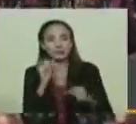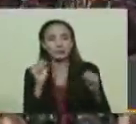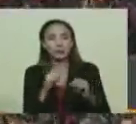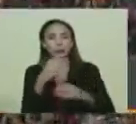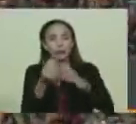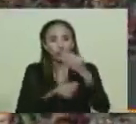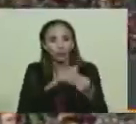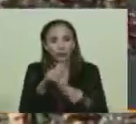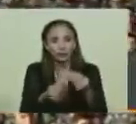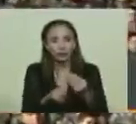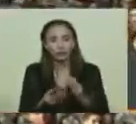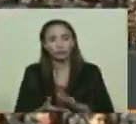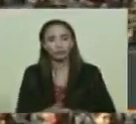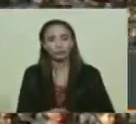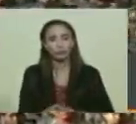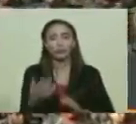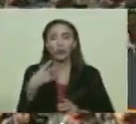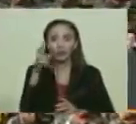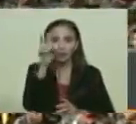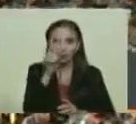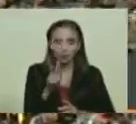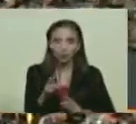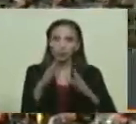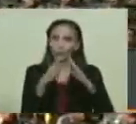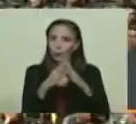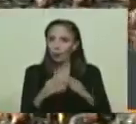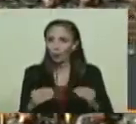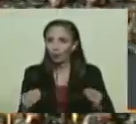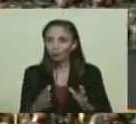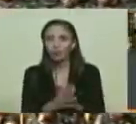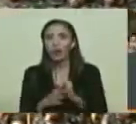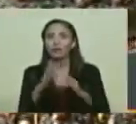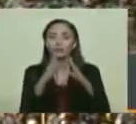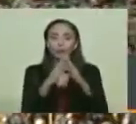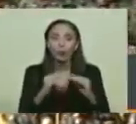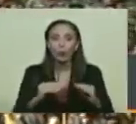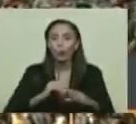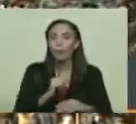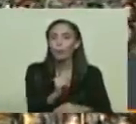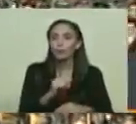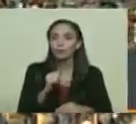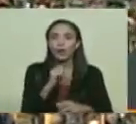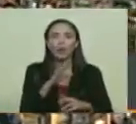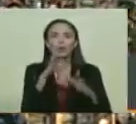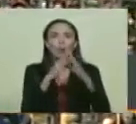Ni siquiera es el reto de Venezuela, es un reto de las policías universales.